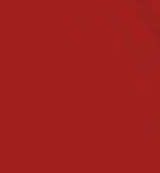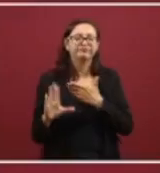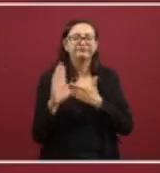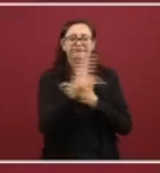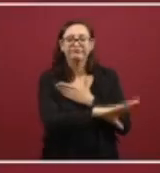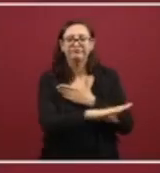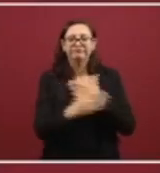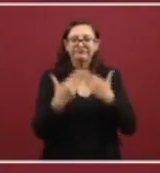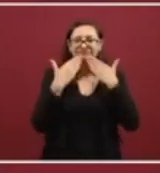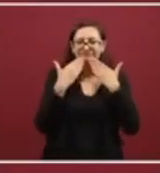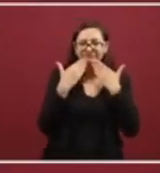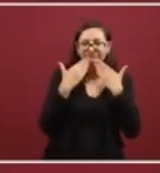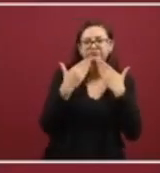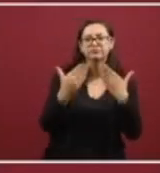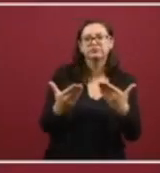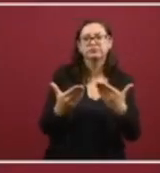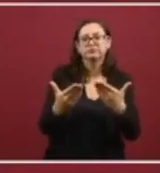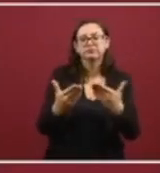y que así lo están